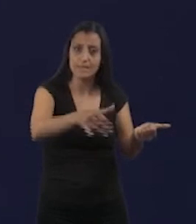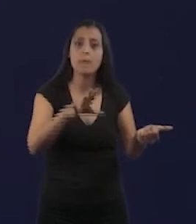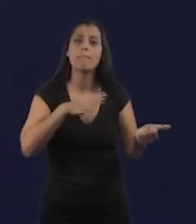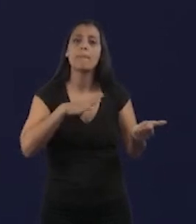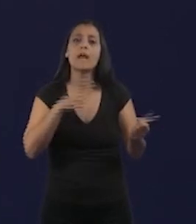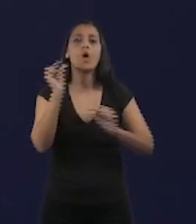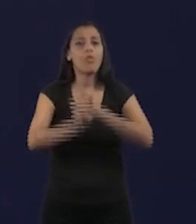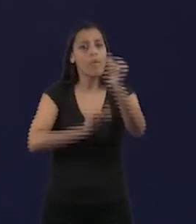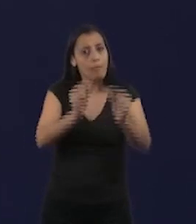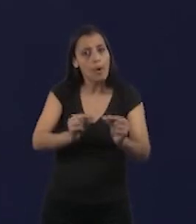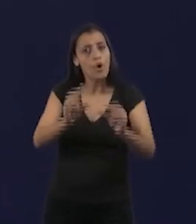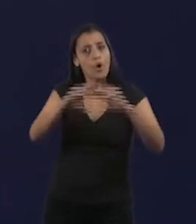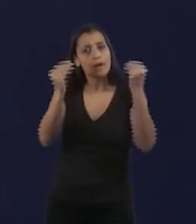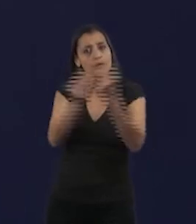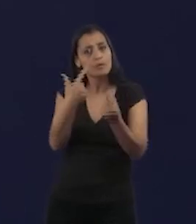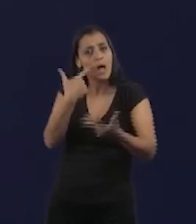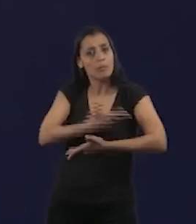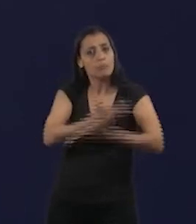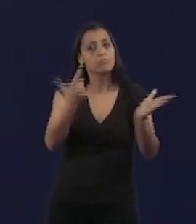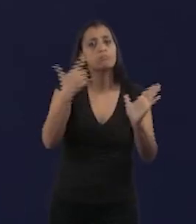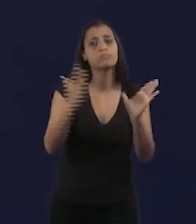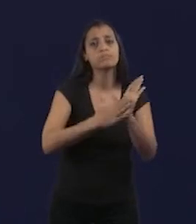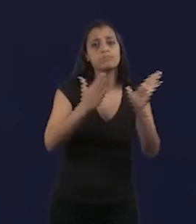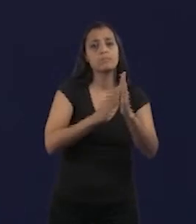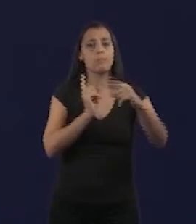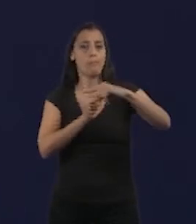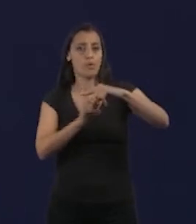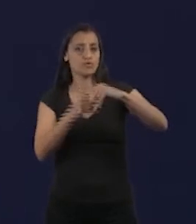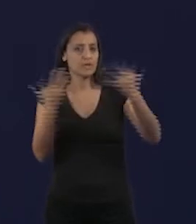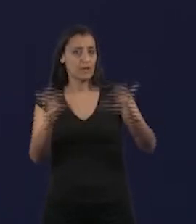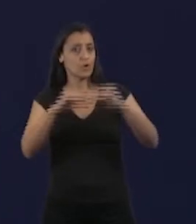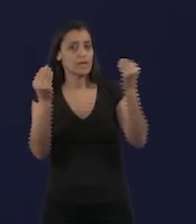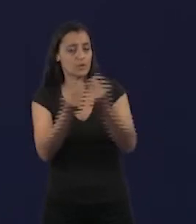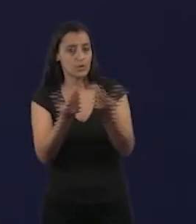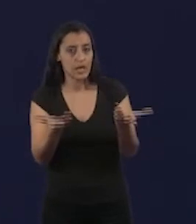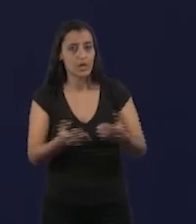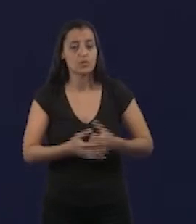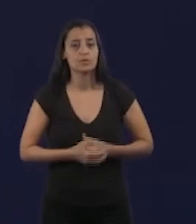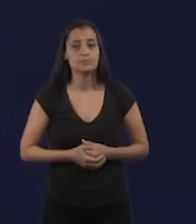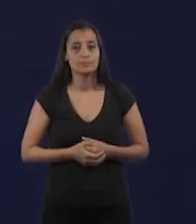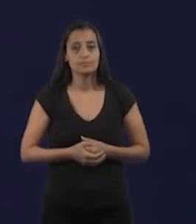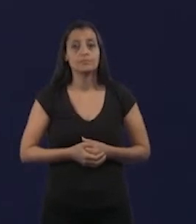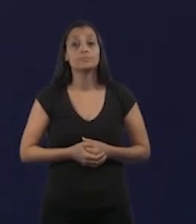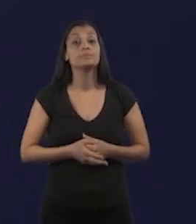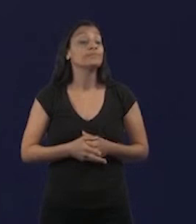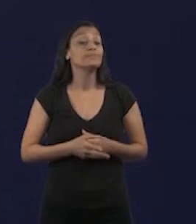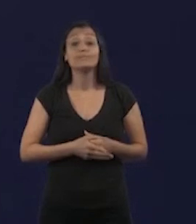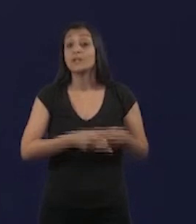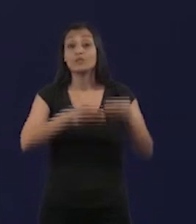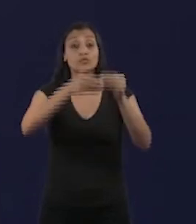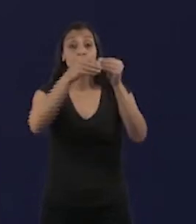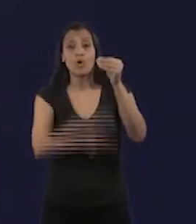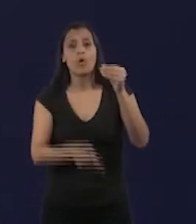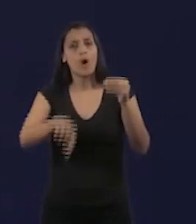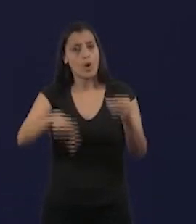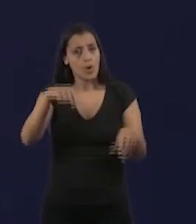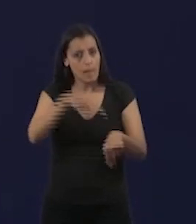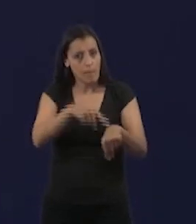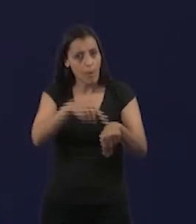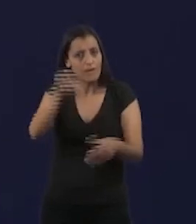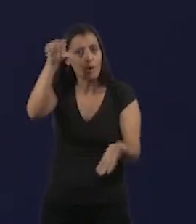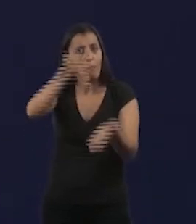números empiezan a ser claramente positivos eh todo esto en un país que